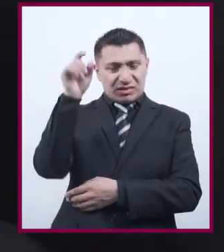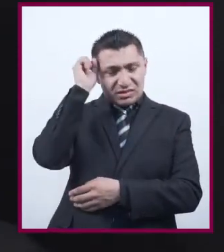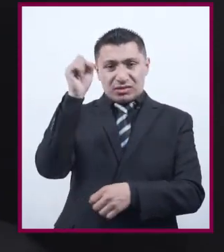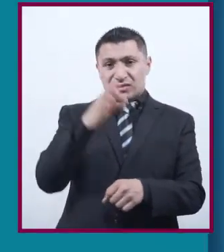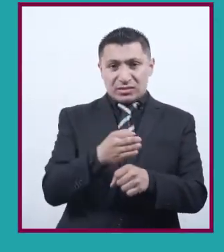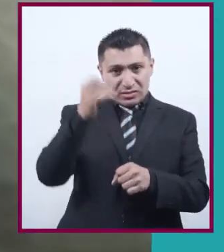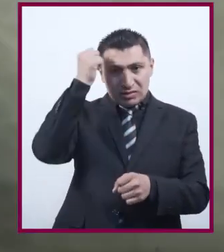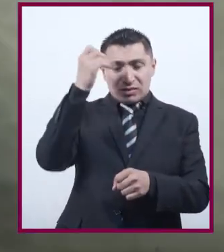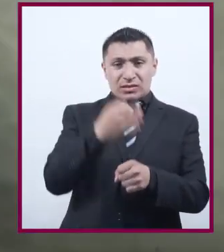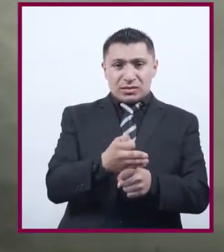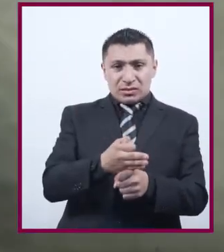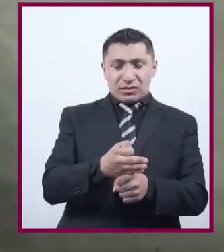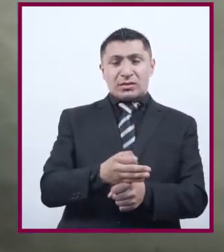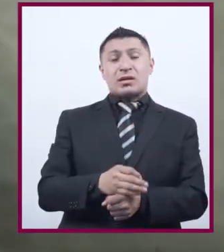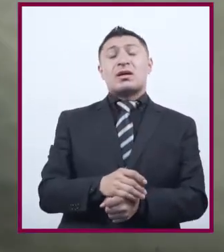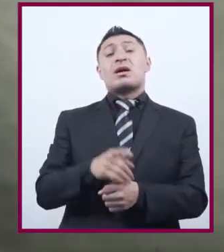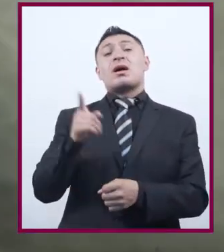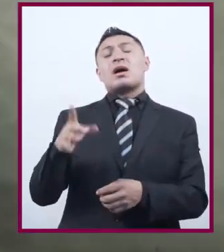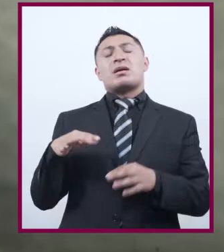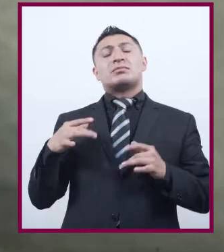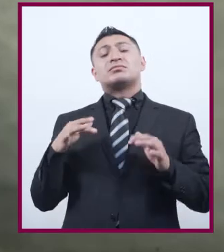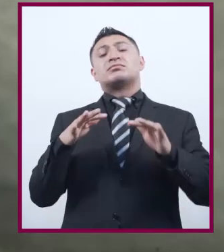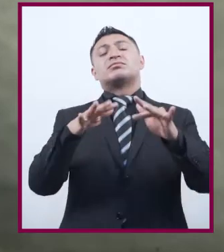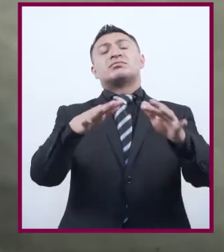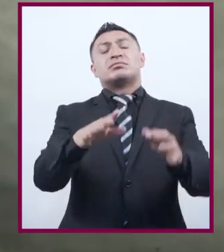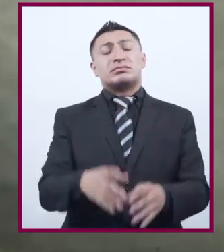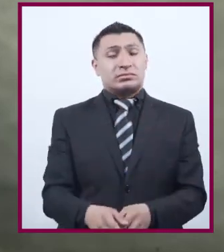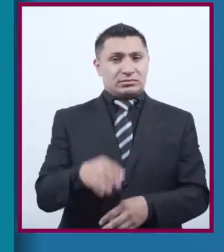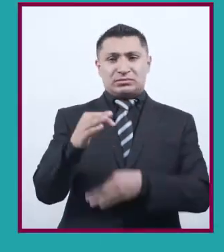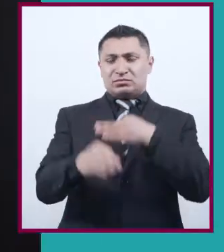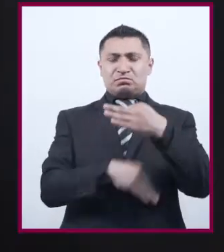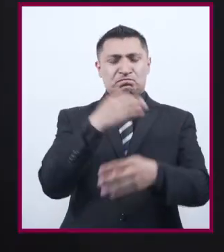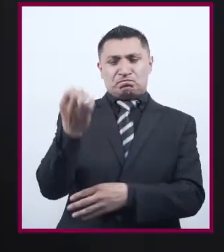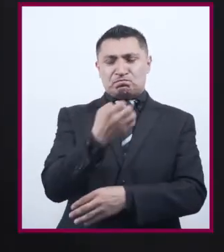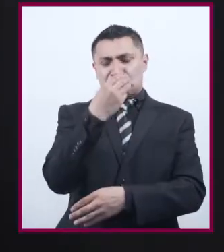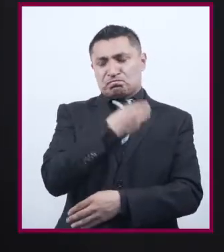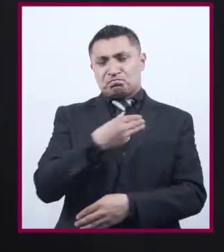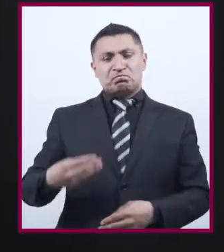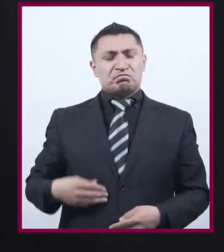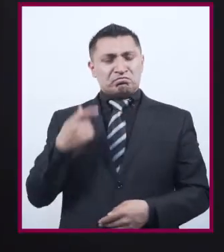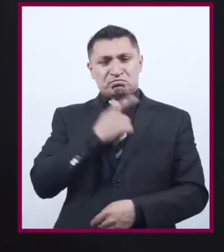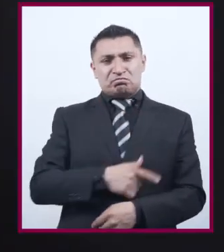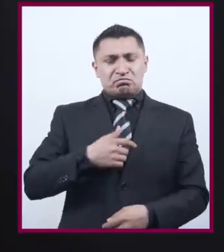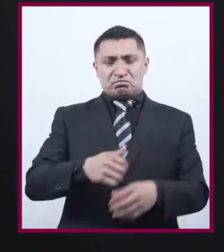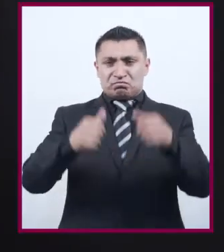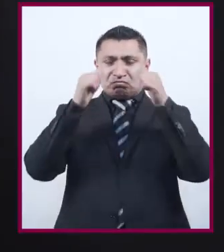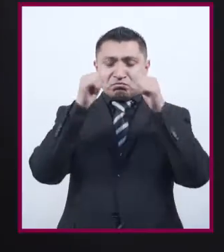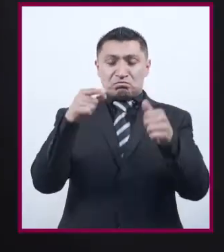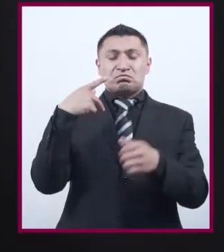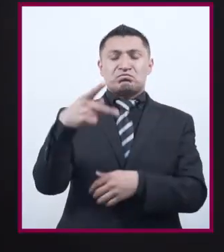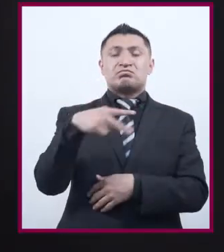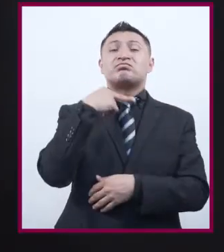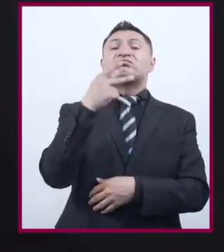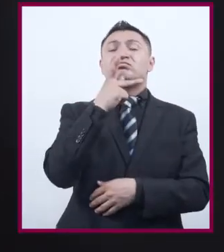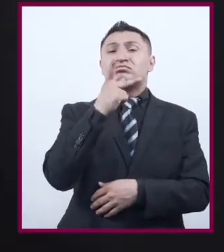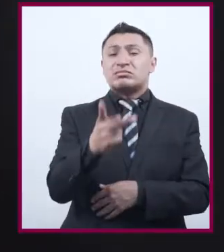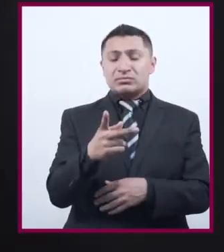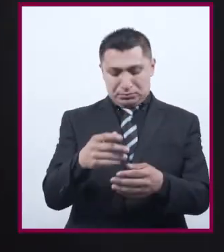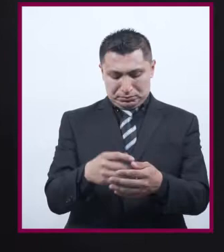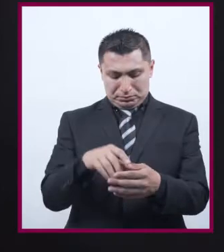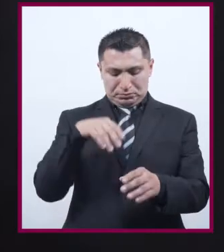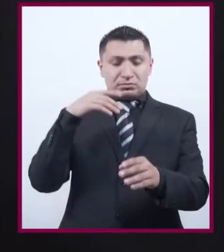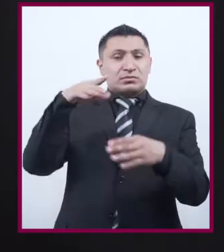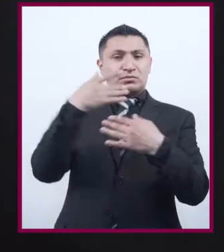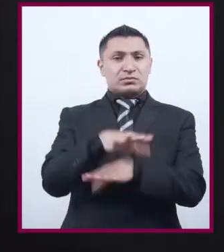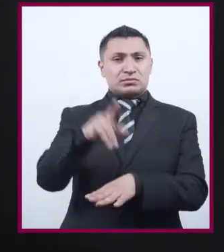la señorita Ermila Galindo. Asistieron todas las escuelas municipales que gustan de escuchar la elocuente palabra de la